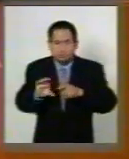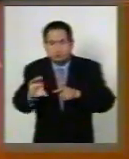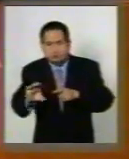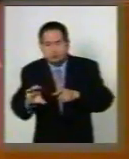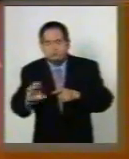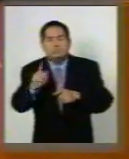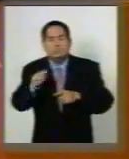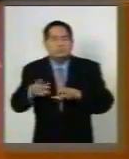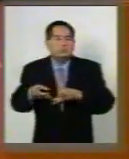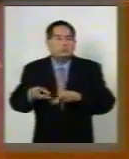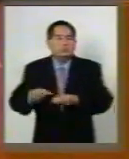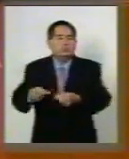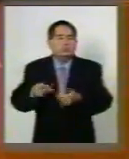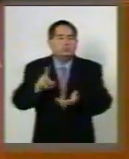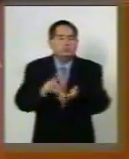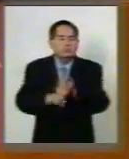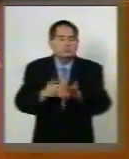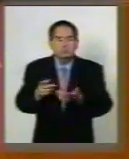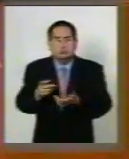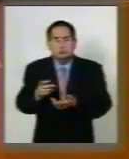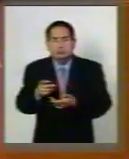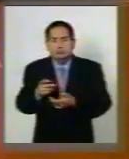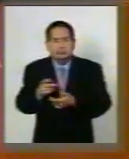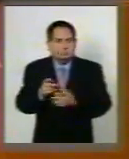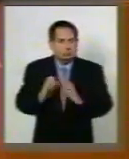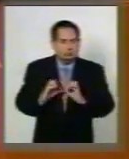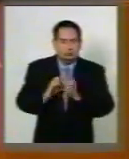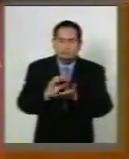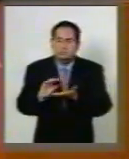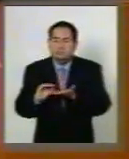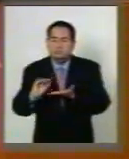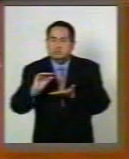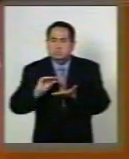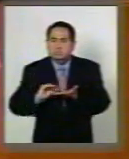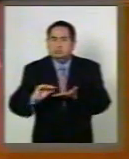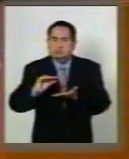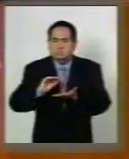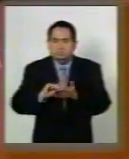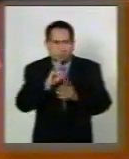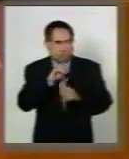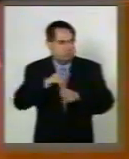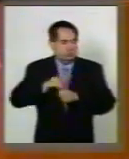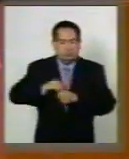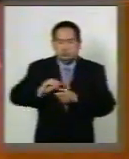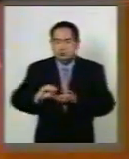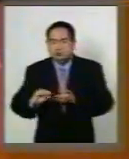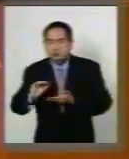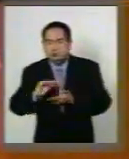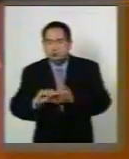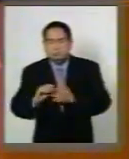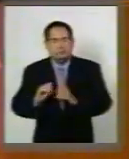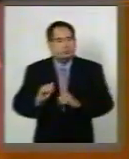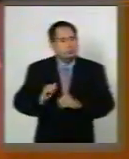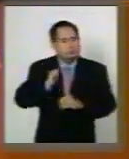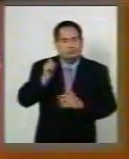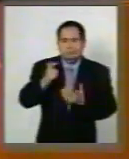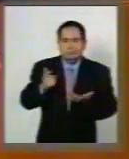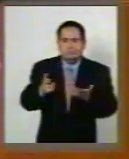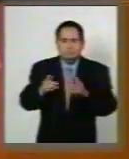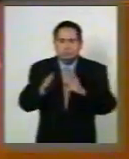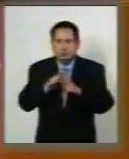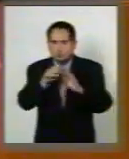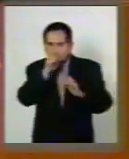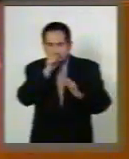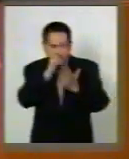son gastados de manera discrecional y secreta, porque se aprovechan las